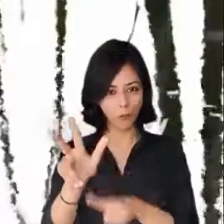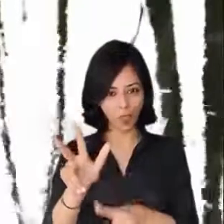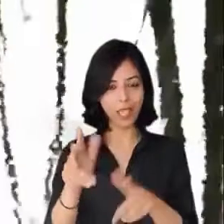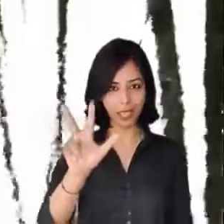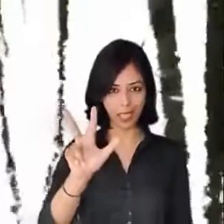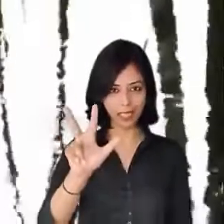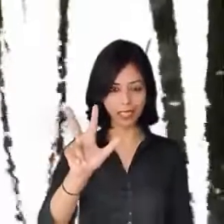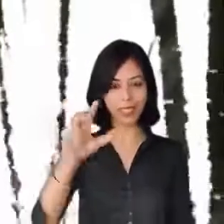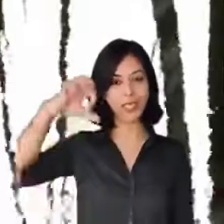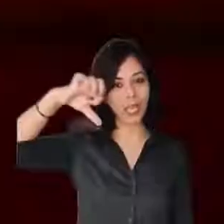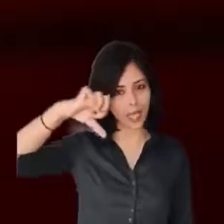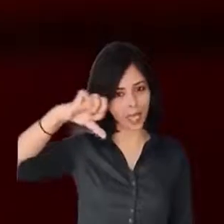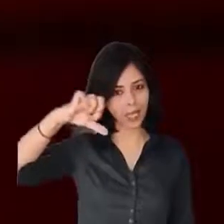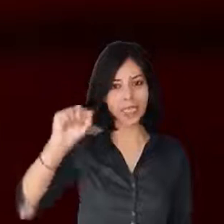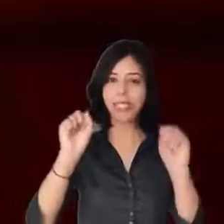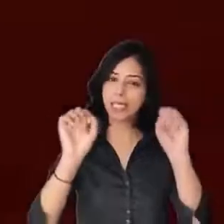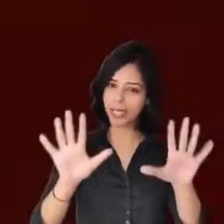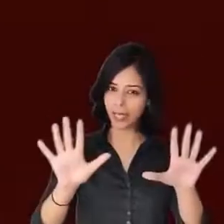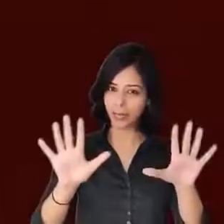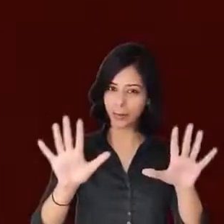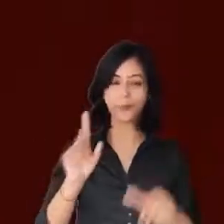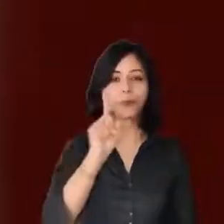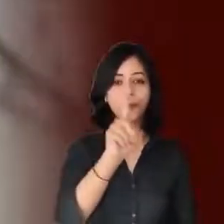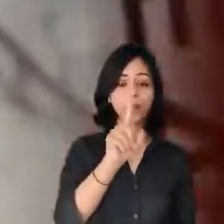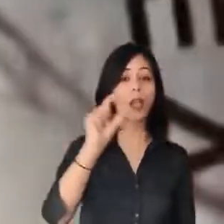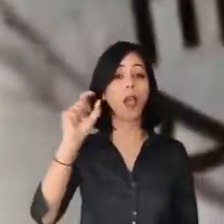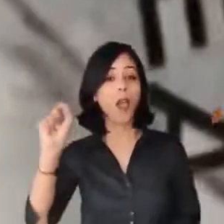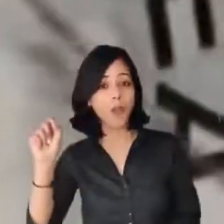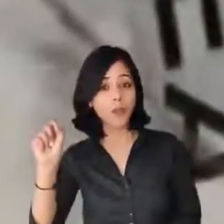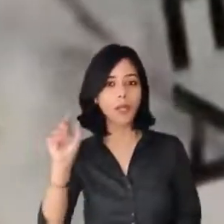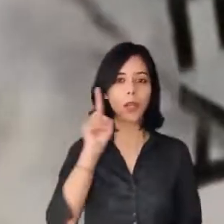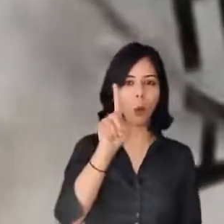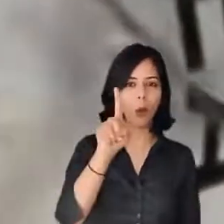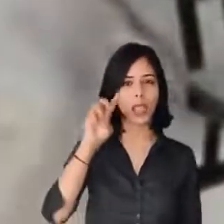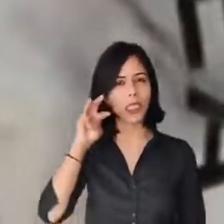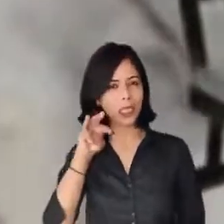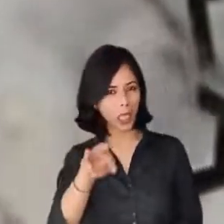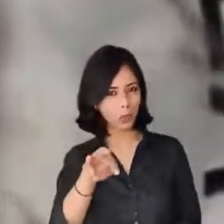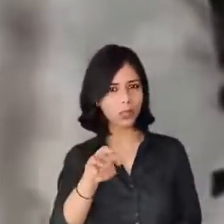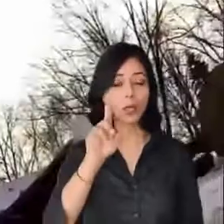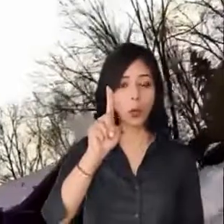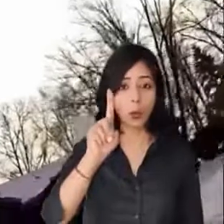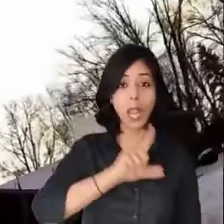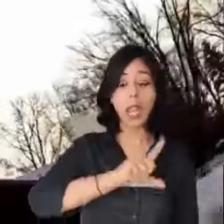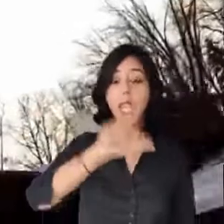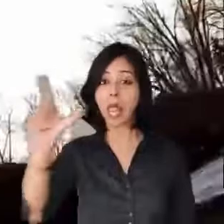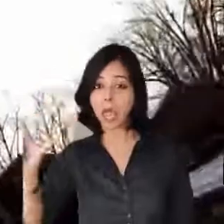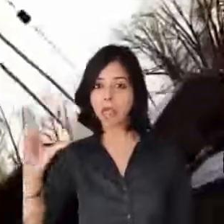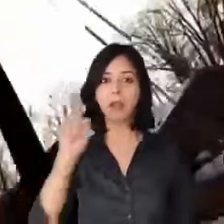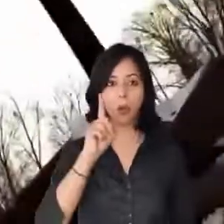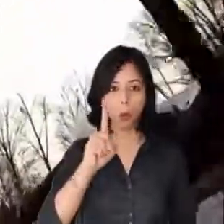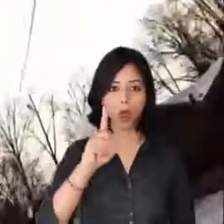El caso de hoy nos trae a Berea, en Ohio, a unos 25 kilómetros de Cleveland. Esa comunidad de la